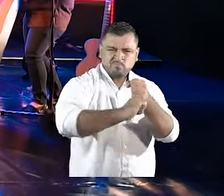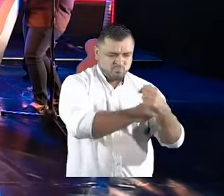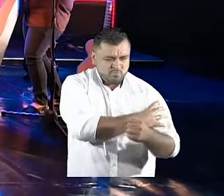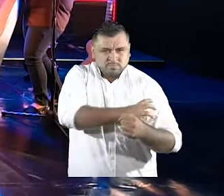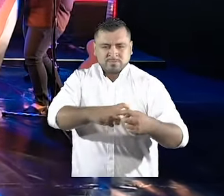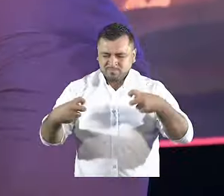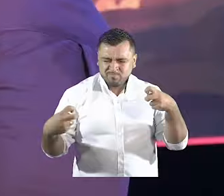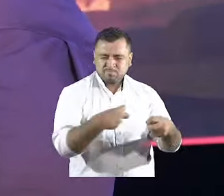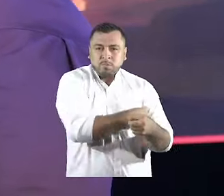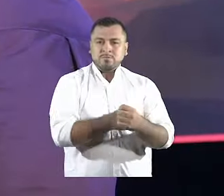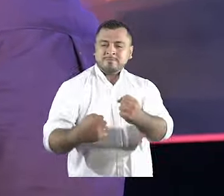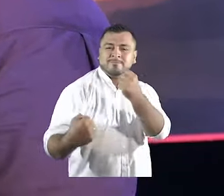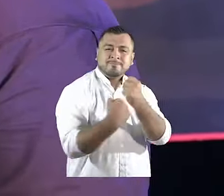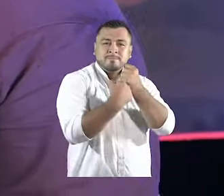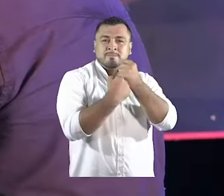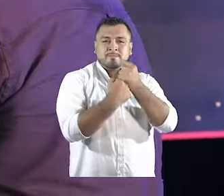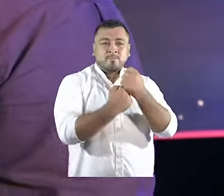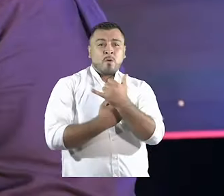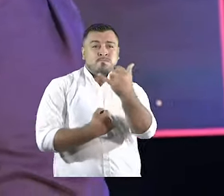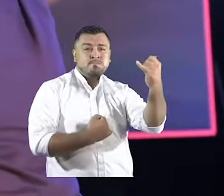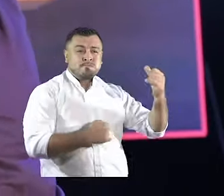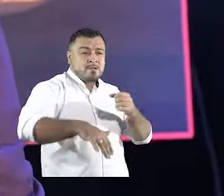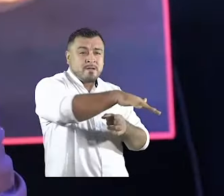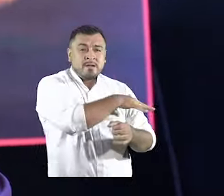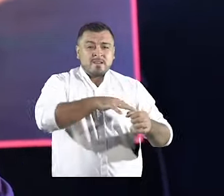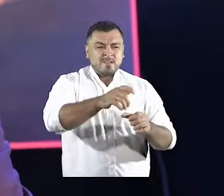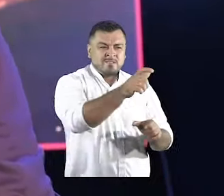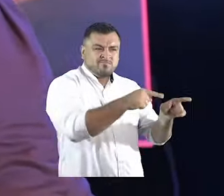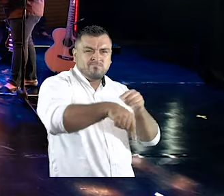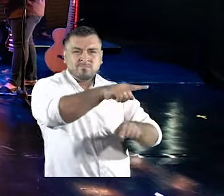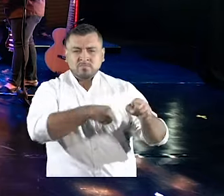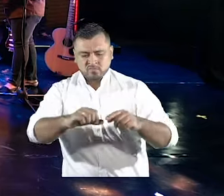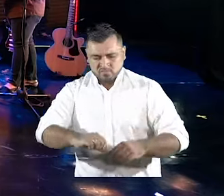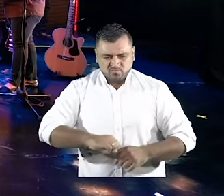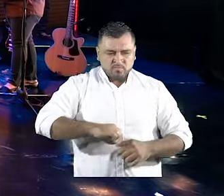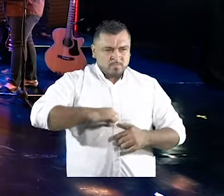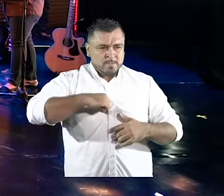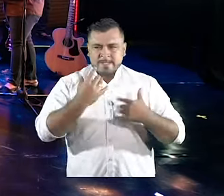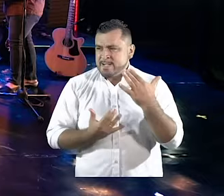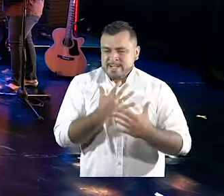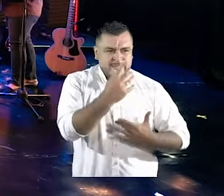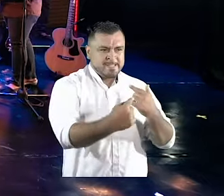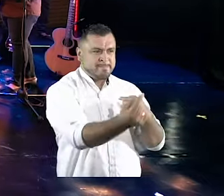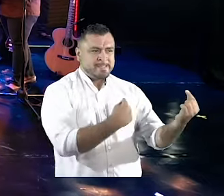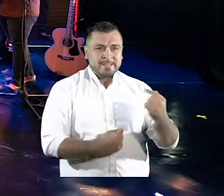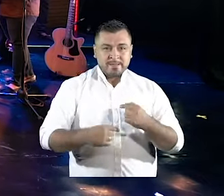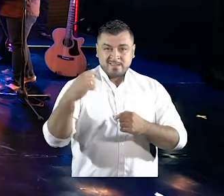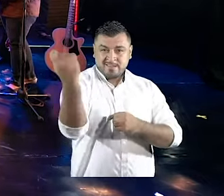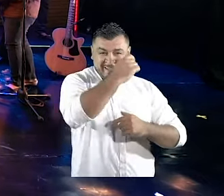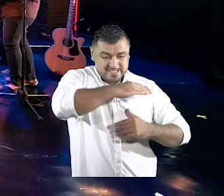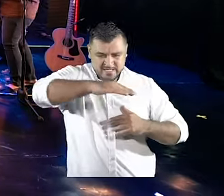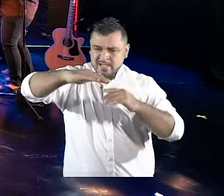su enérgico poder. Ofendidos allá en Sonora se desbordaron de